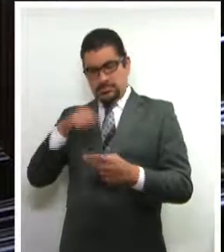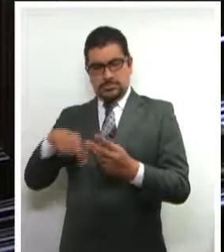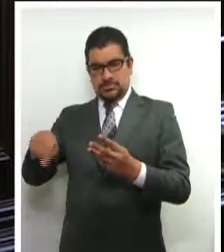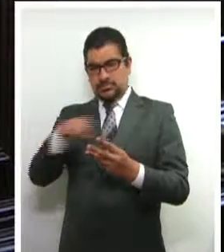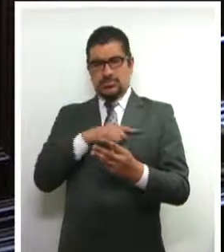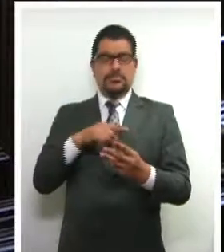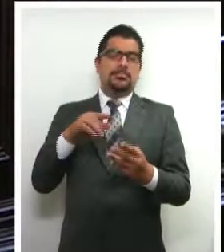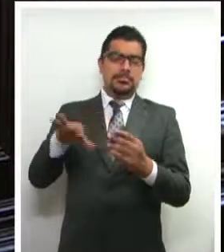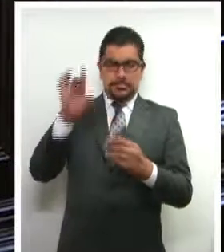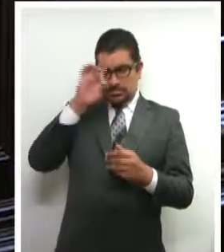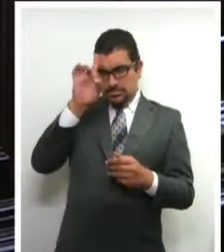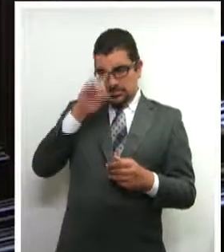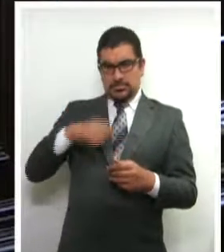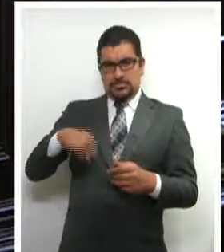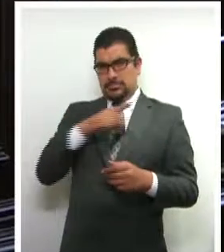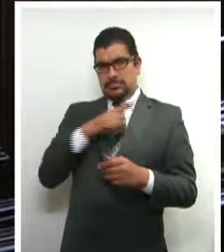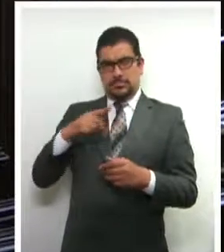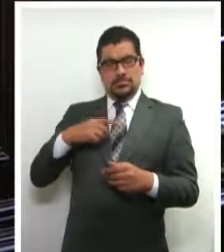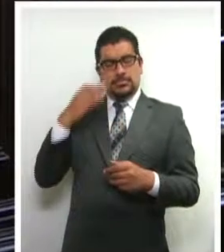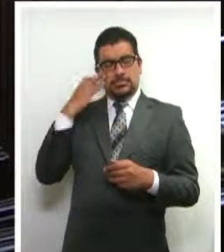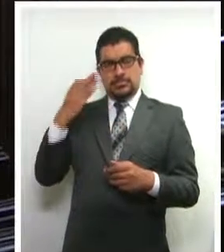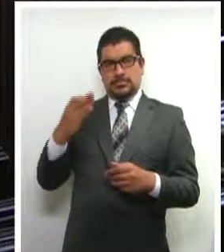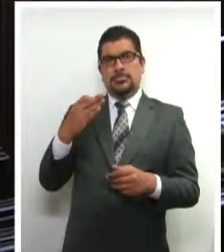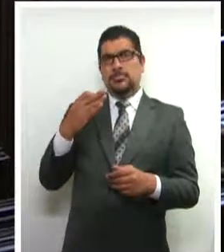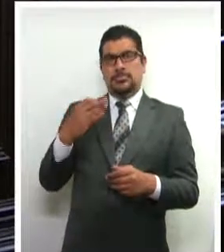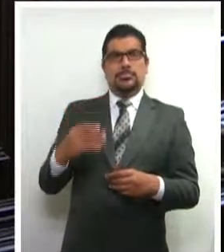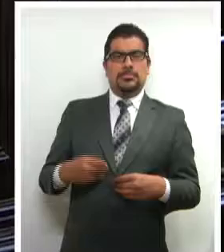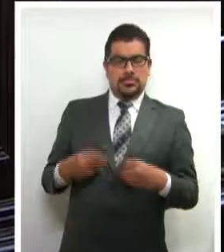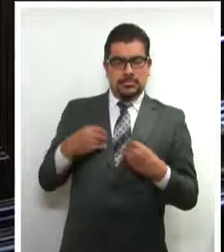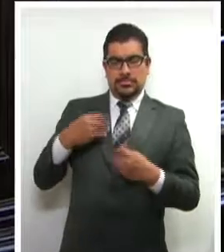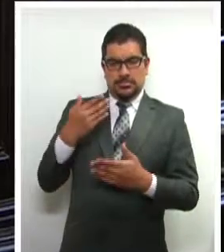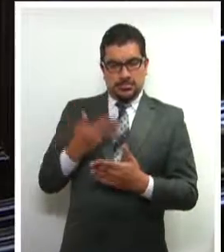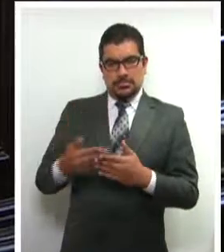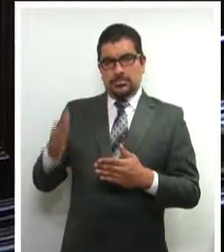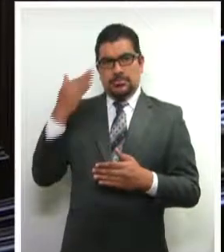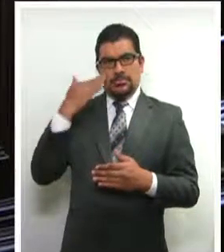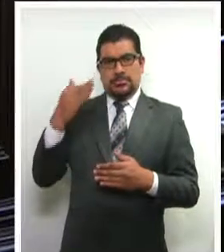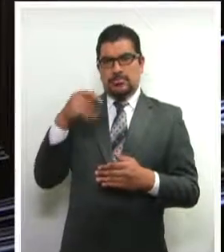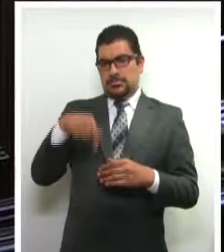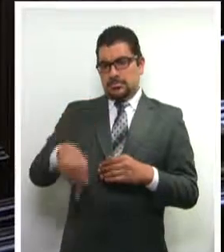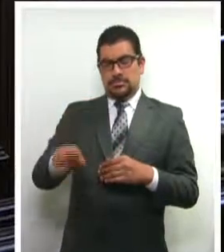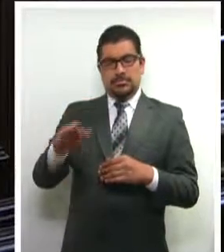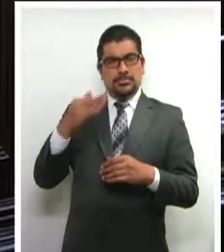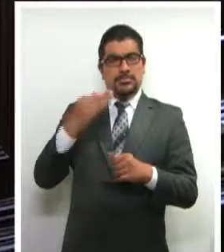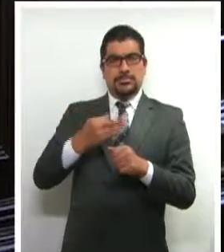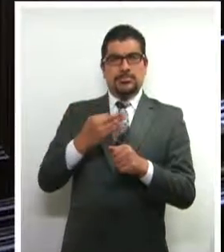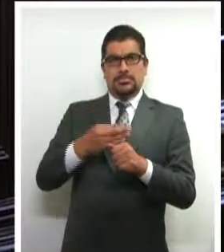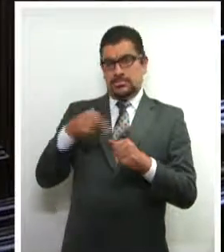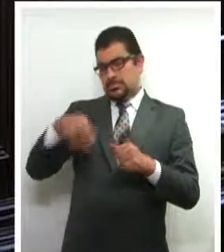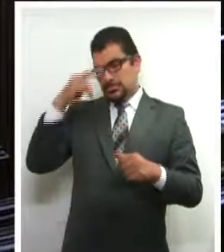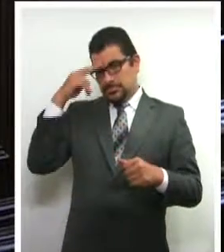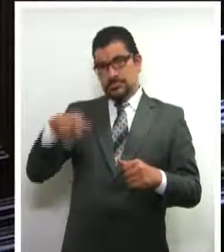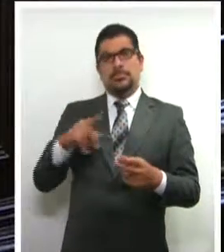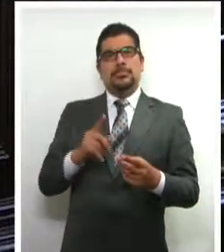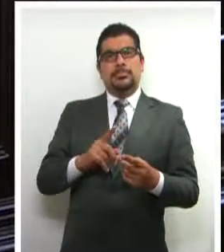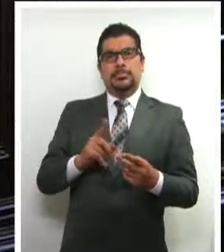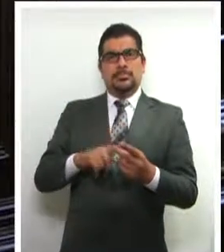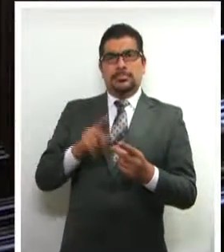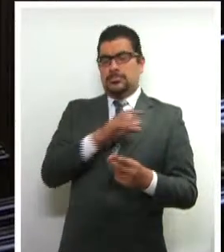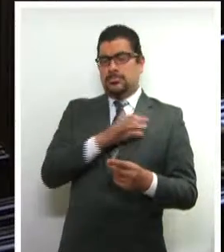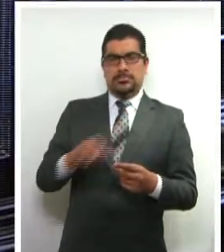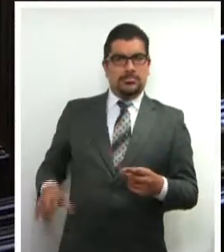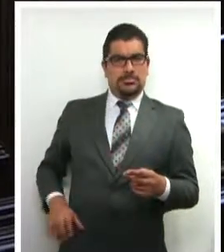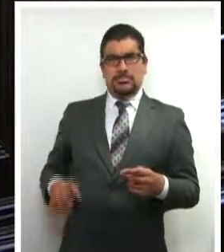candidato a concejal debe tener una residencia efectiva y comprobable oficialmente en la demarcación territorial correspondiente a su